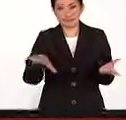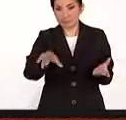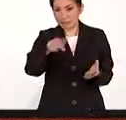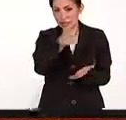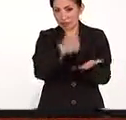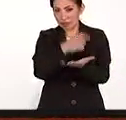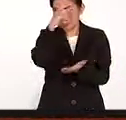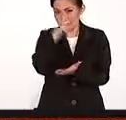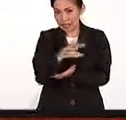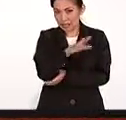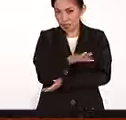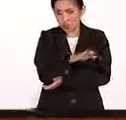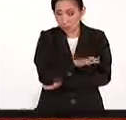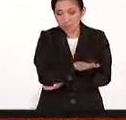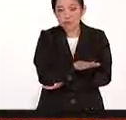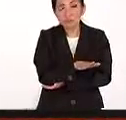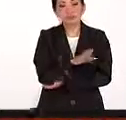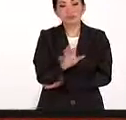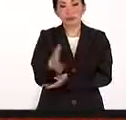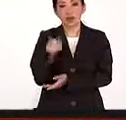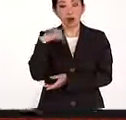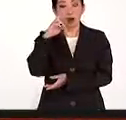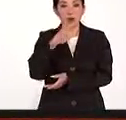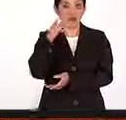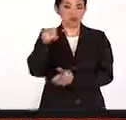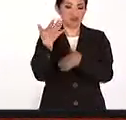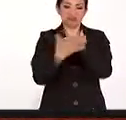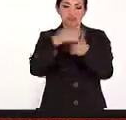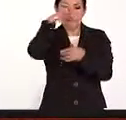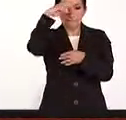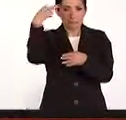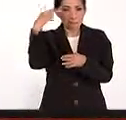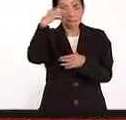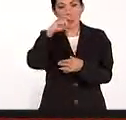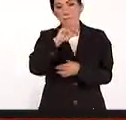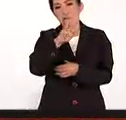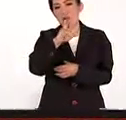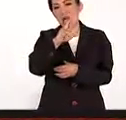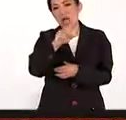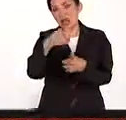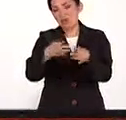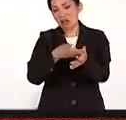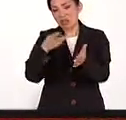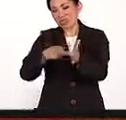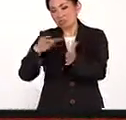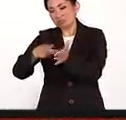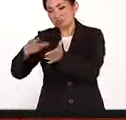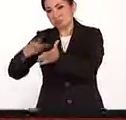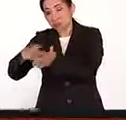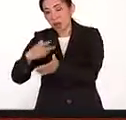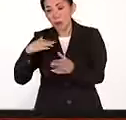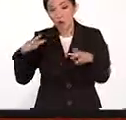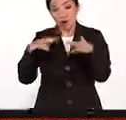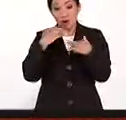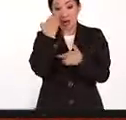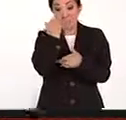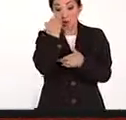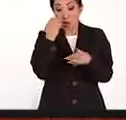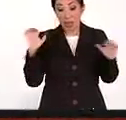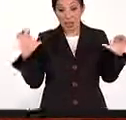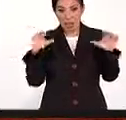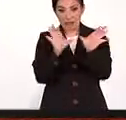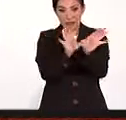metropolitana de la ciudad de mexico verano con verano y hacemos un esfuerzo por reunir escuelas escuelas que estén